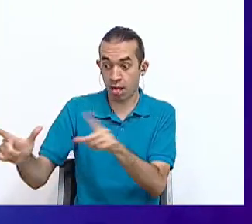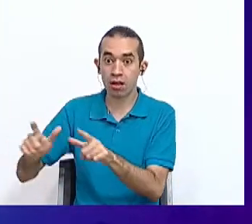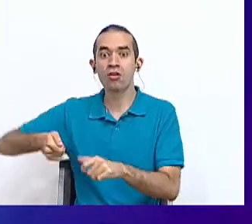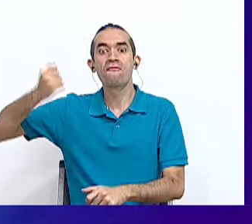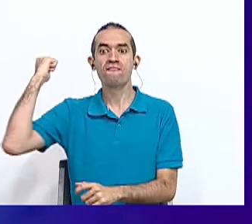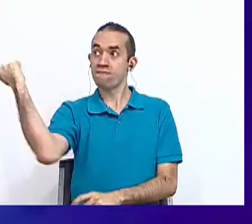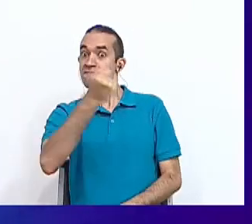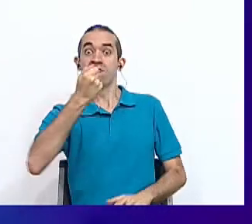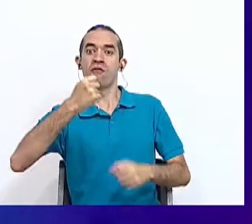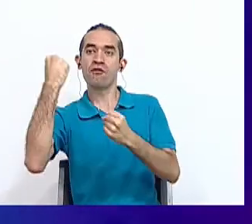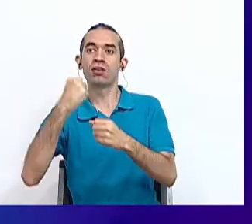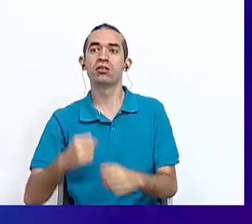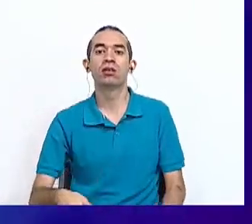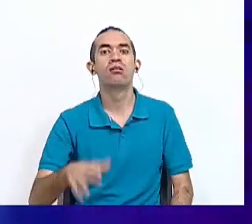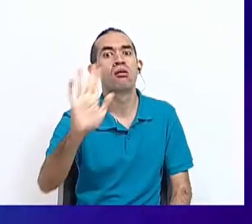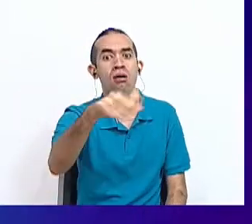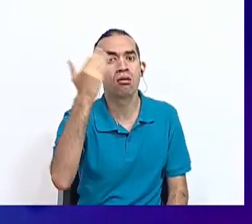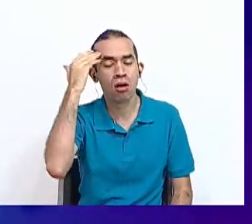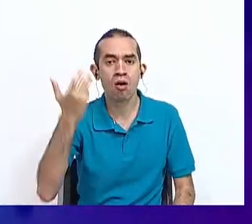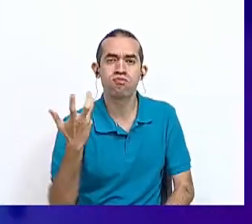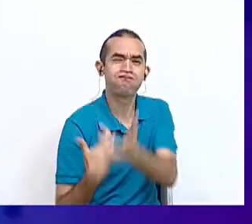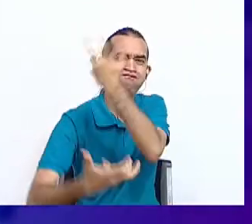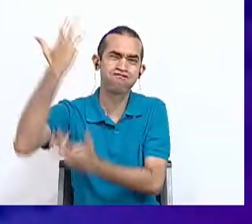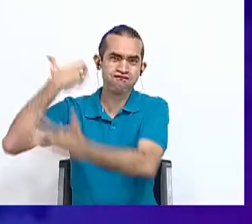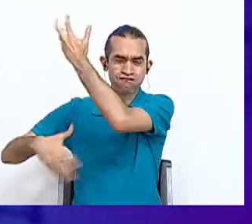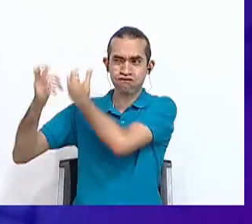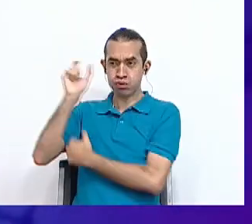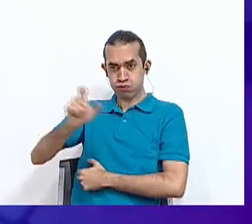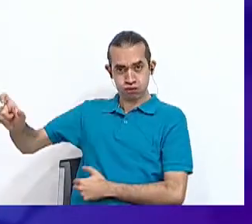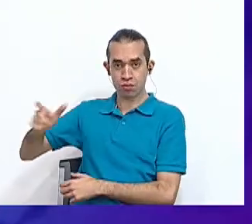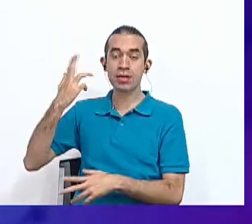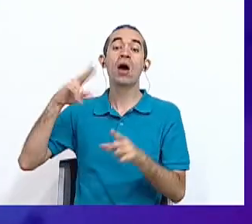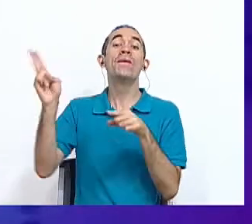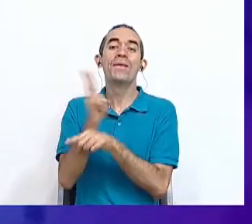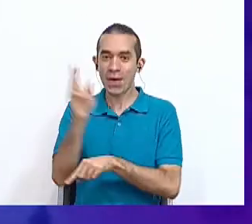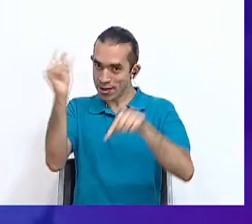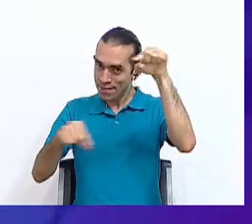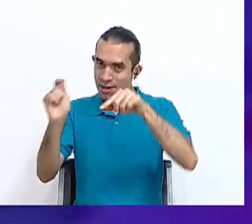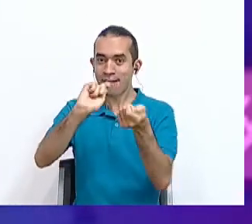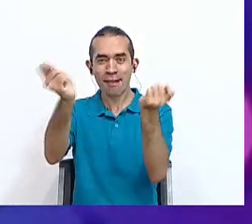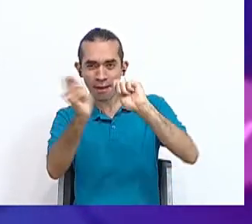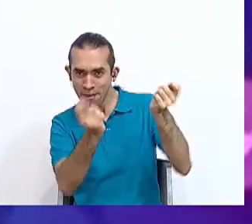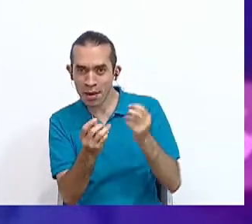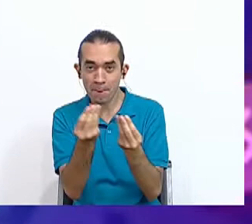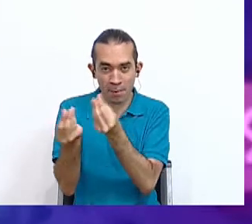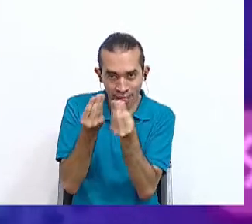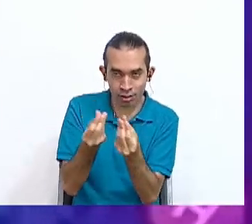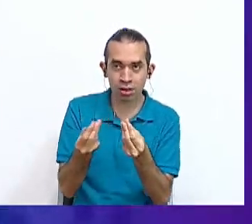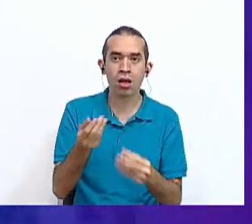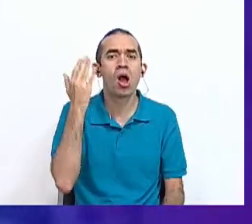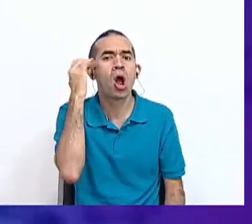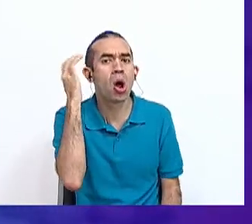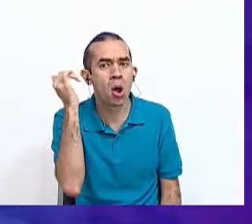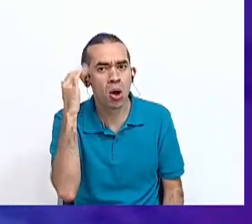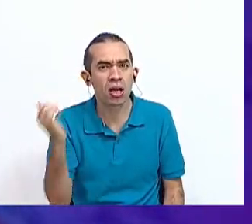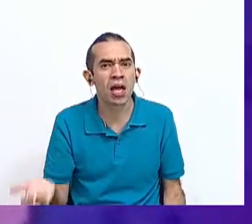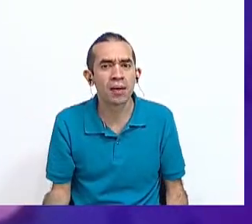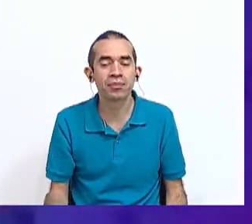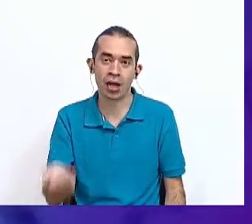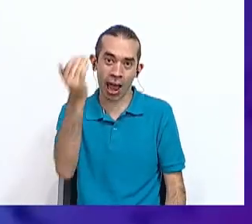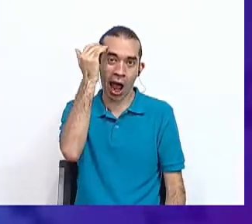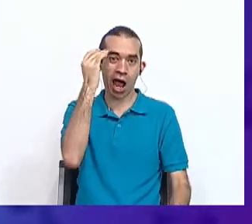¡Rayos! Sin saberlo, tus antepasados ya estaban usando química para transformar la materia. Porque la química es